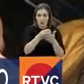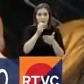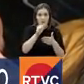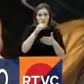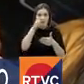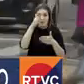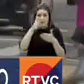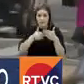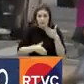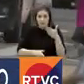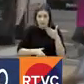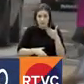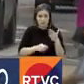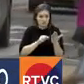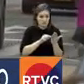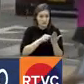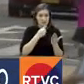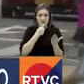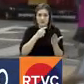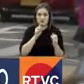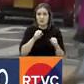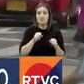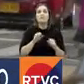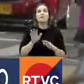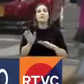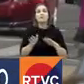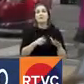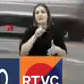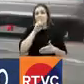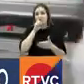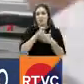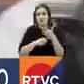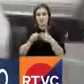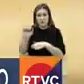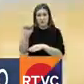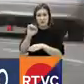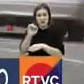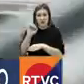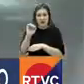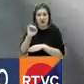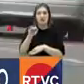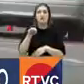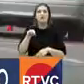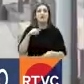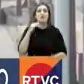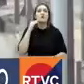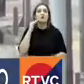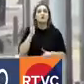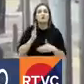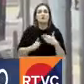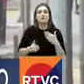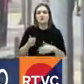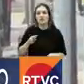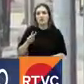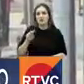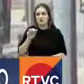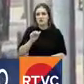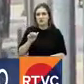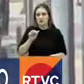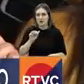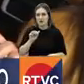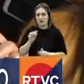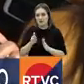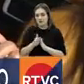establecido en esa factura. En el caso del pago del impuesto de vehículos sin sanción, el plazo irá hasta el 12 de agosto y con descuento hasta el 15